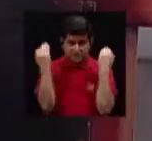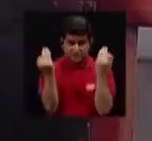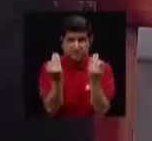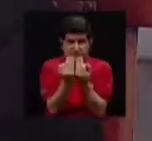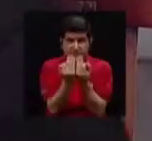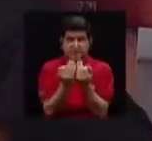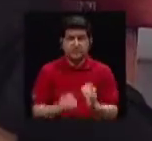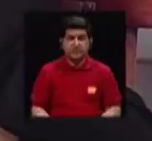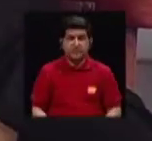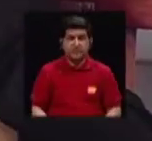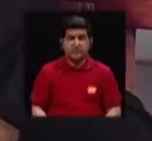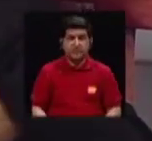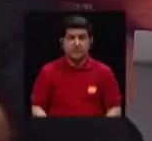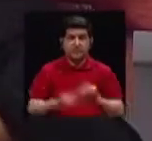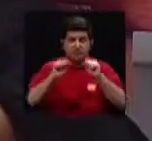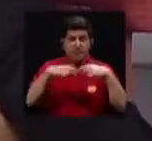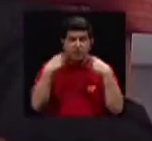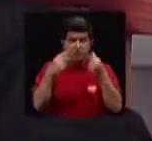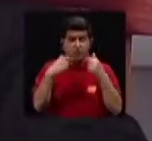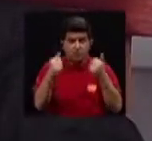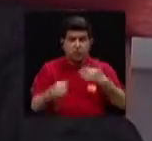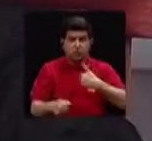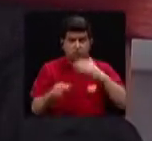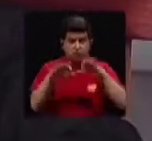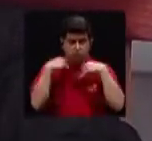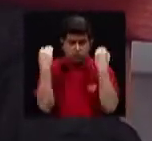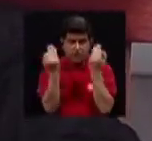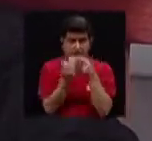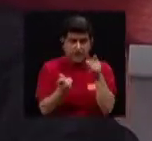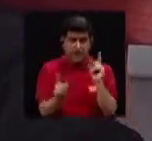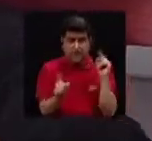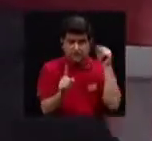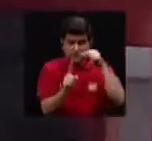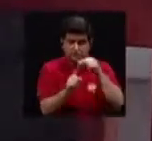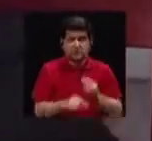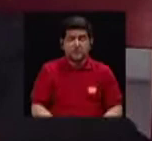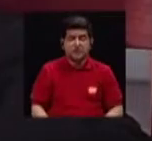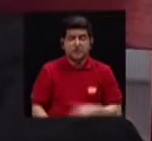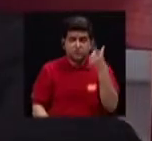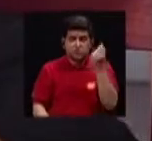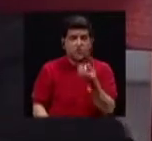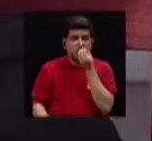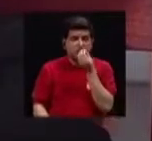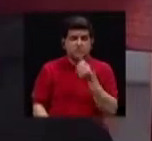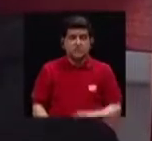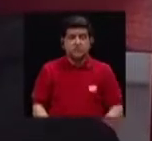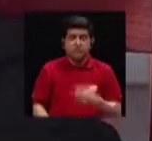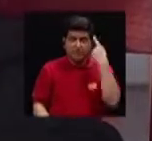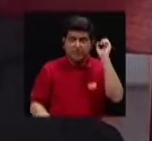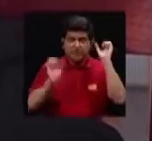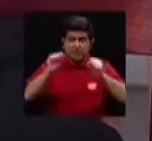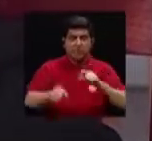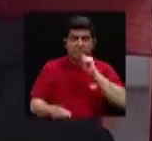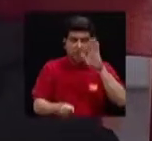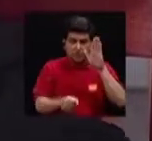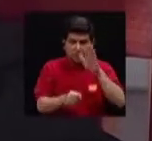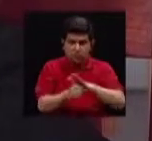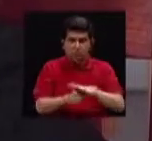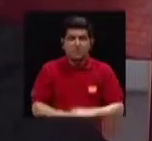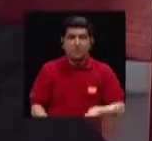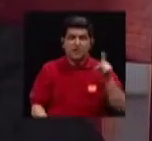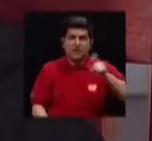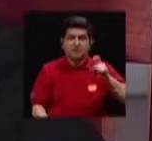Para que llegue lo más pronto posible a las familias, que esa es la finalidad de la pensión alimentaria, para cubrir las necesidades